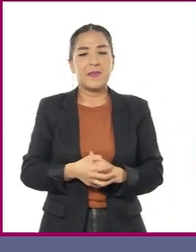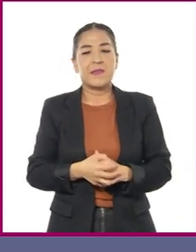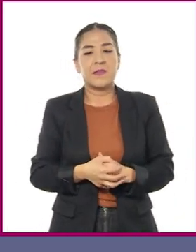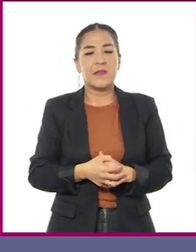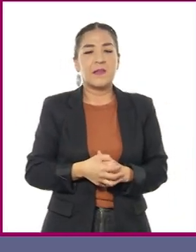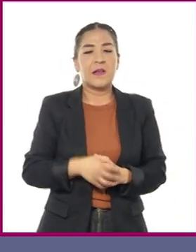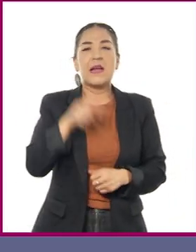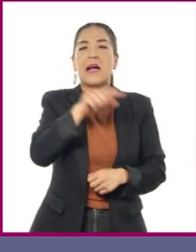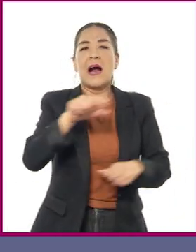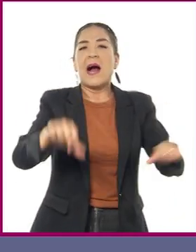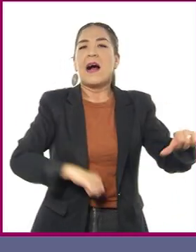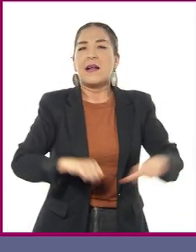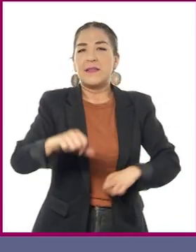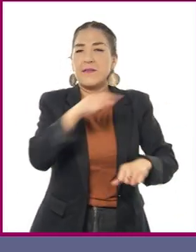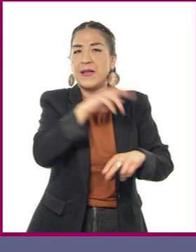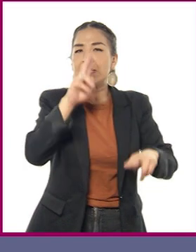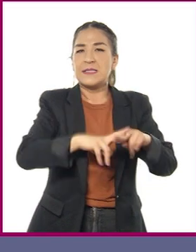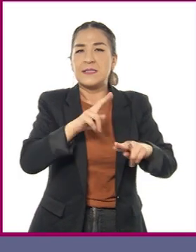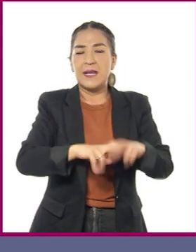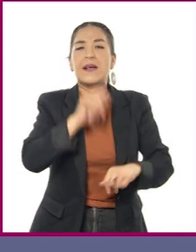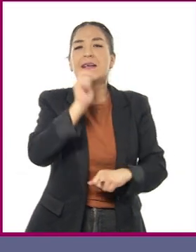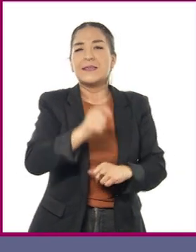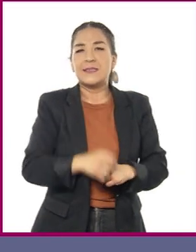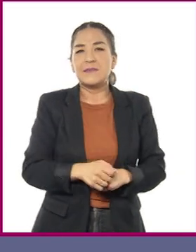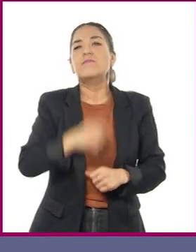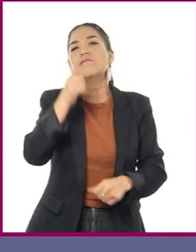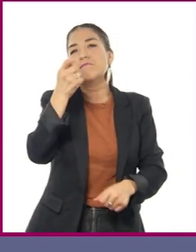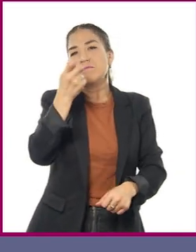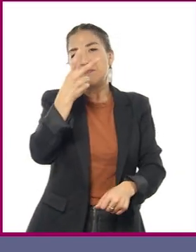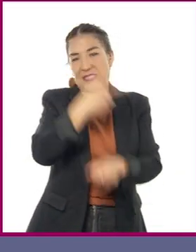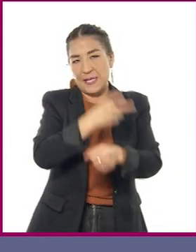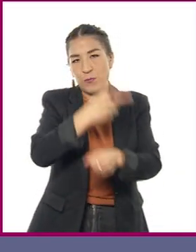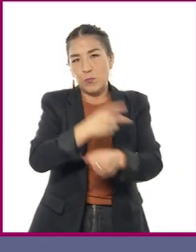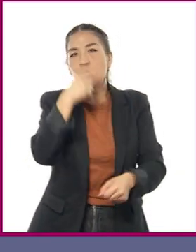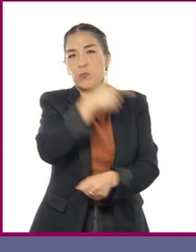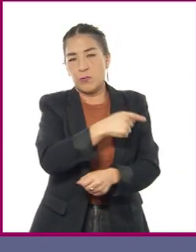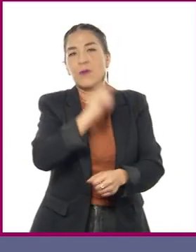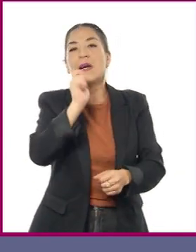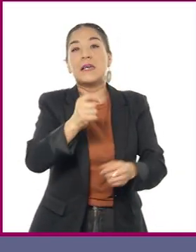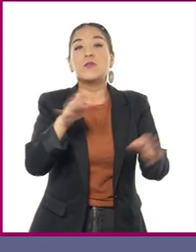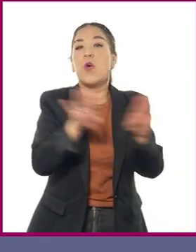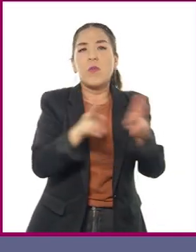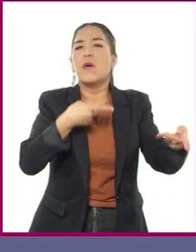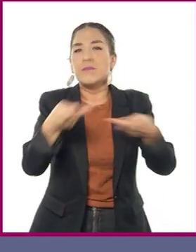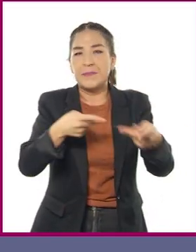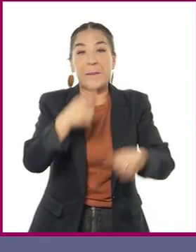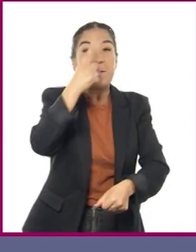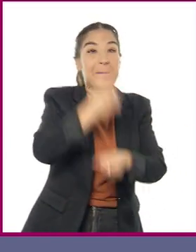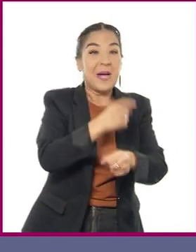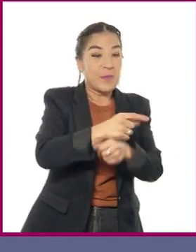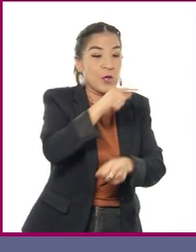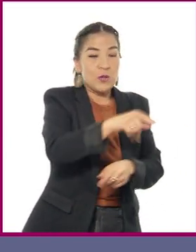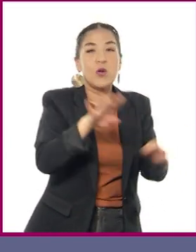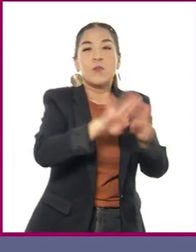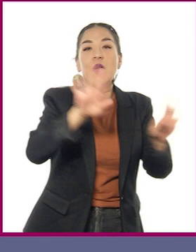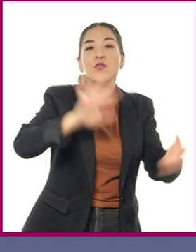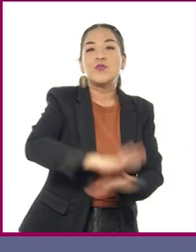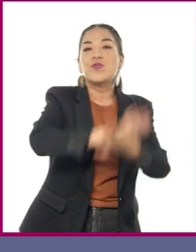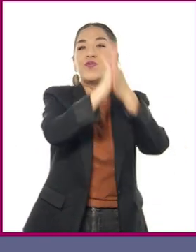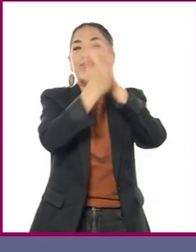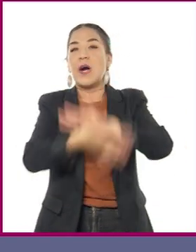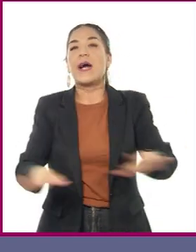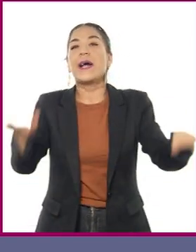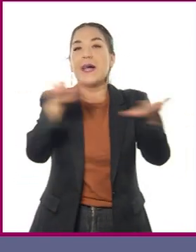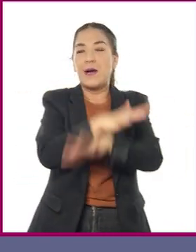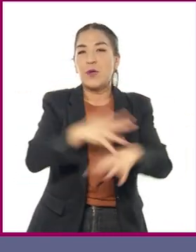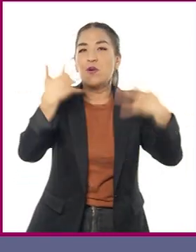Esta silla pertenece al sector secundario, pues para poder elaborarla pasa por un proceso de transformación en